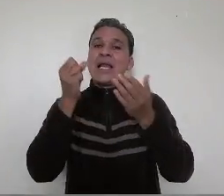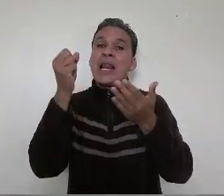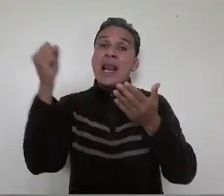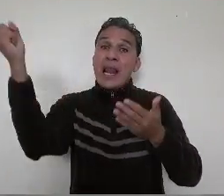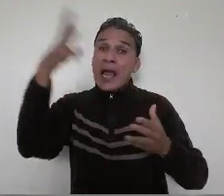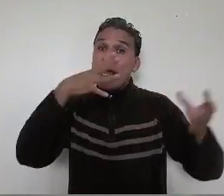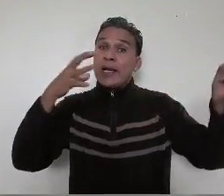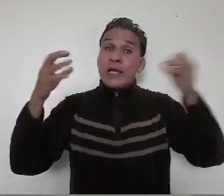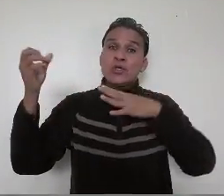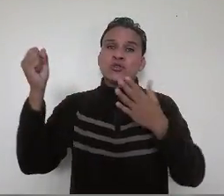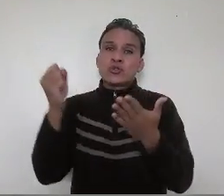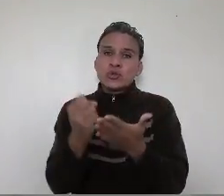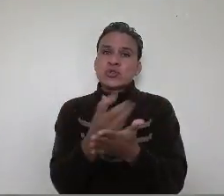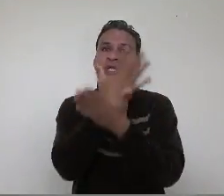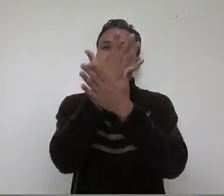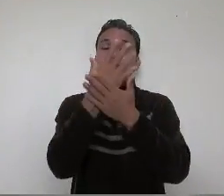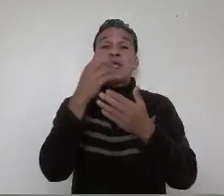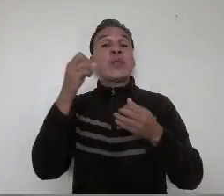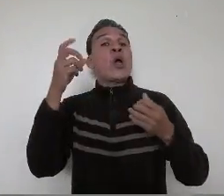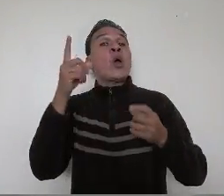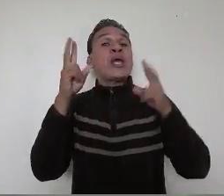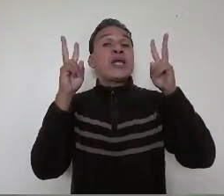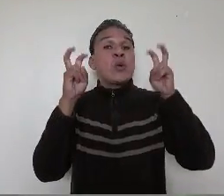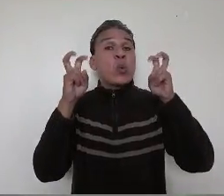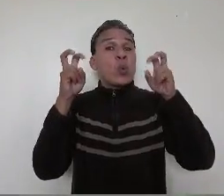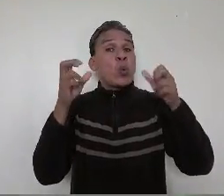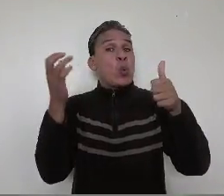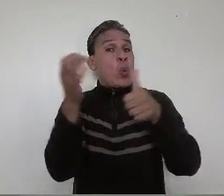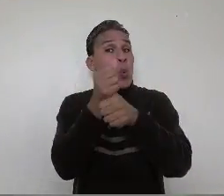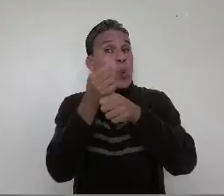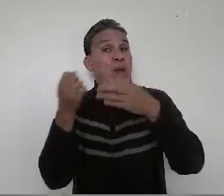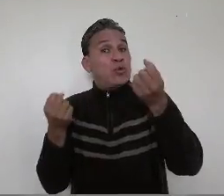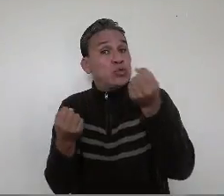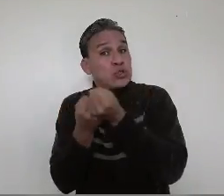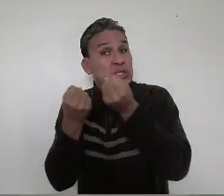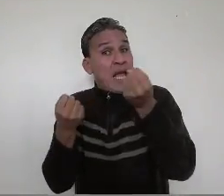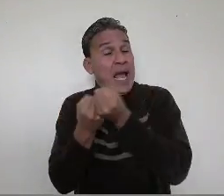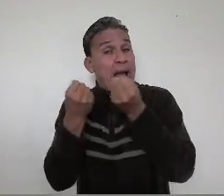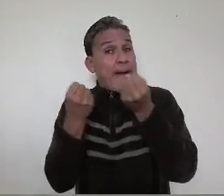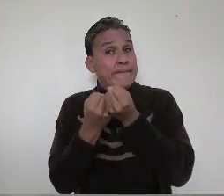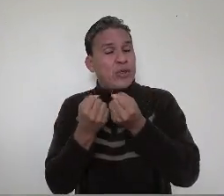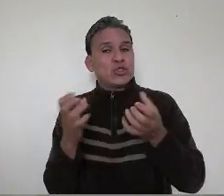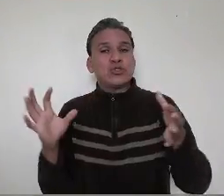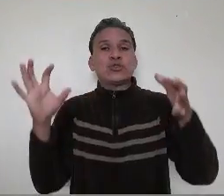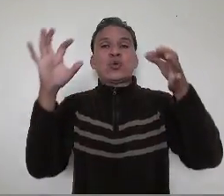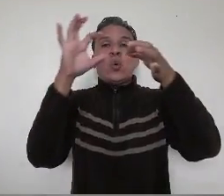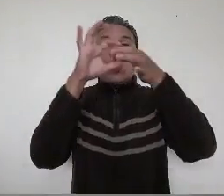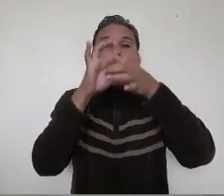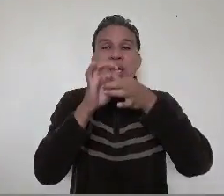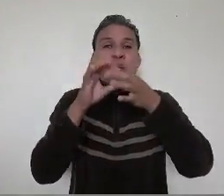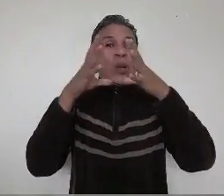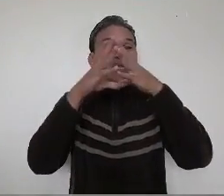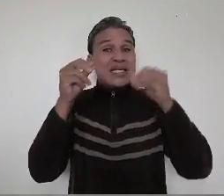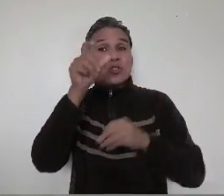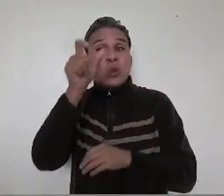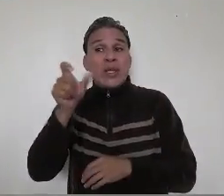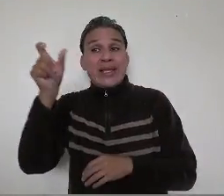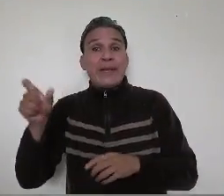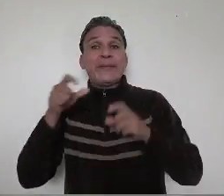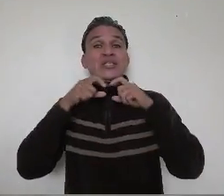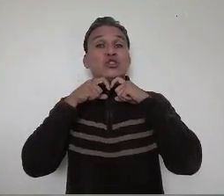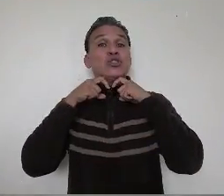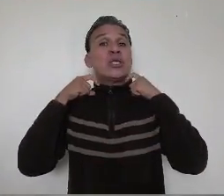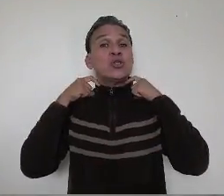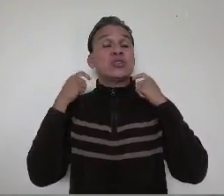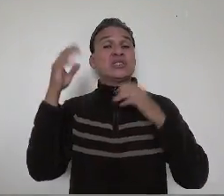nuevos impulsos de vida. Consolida los vínculos de unidad entre los laicos y los pastores de tu iglesia,